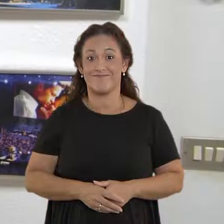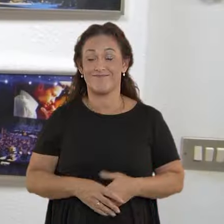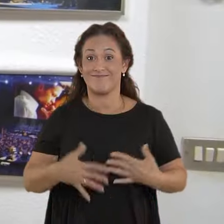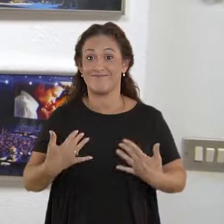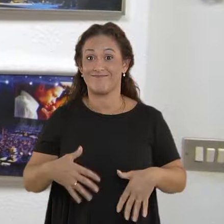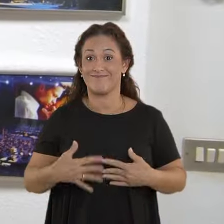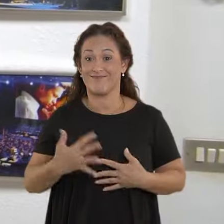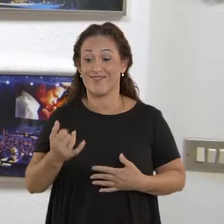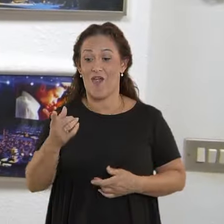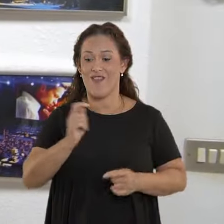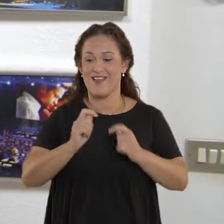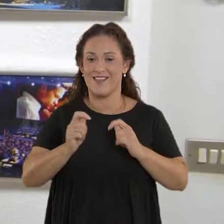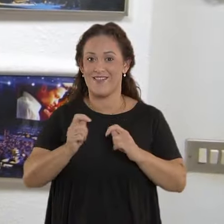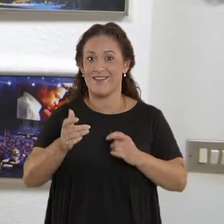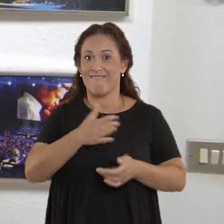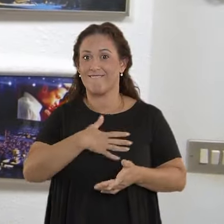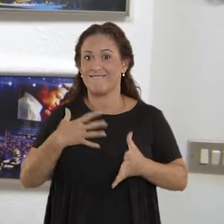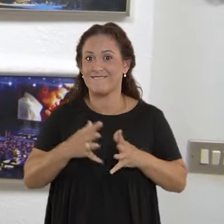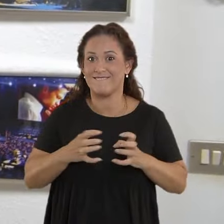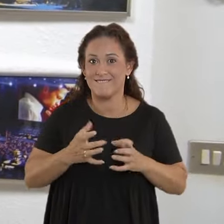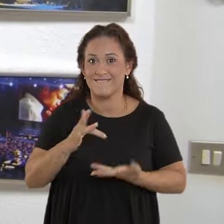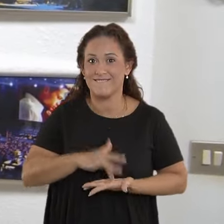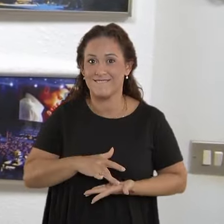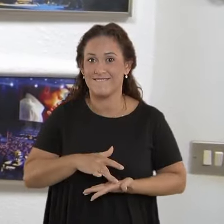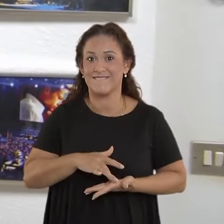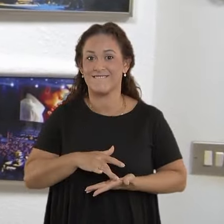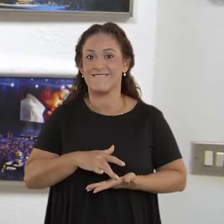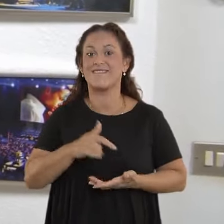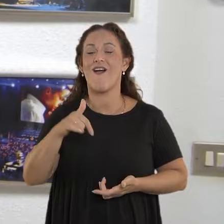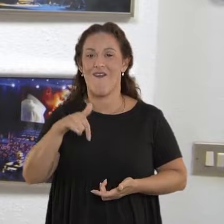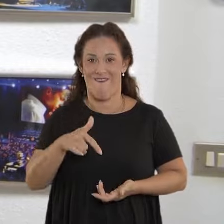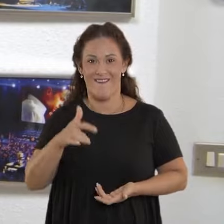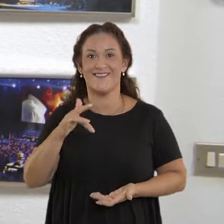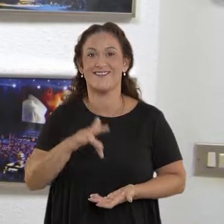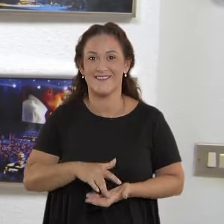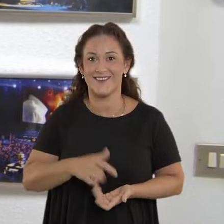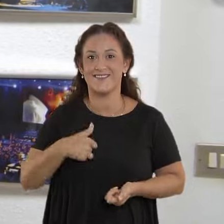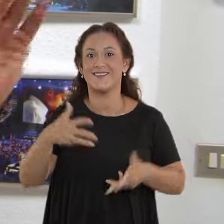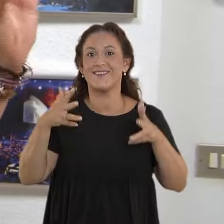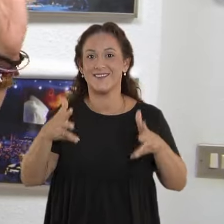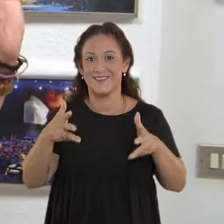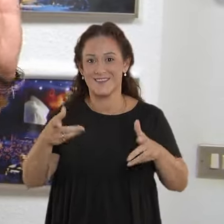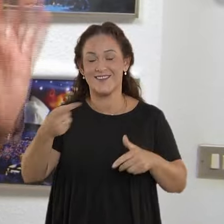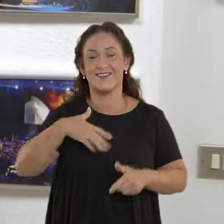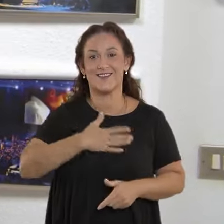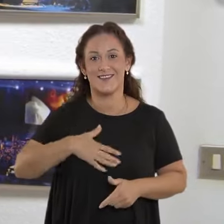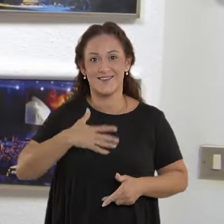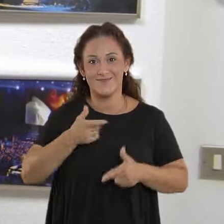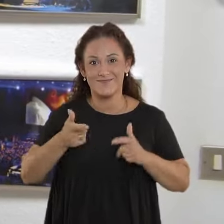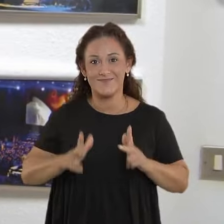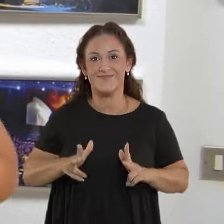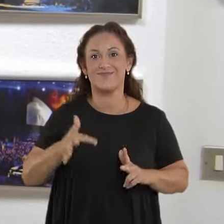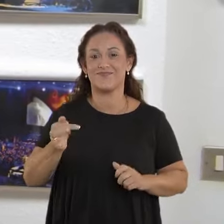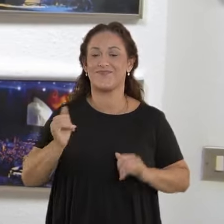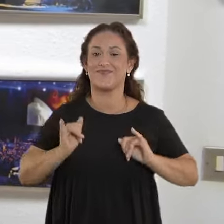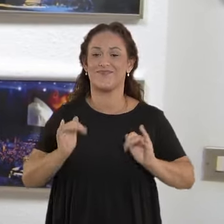Hay una entrevista que teníamos muchísimas ganas de que llegara. Estaba pendiente y hoy es el día. Les recomiendo que se pongan cómodos